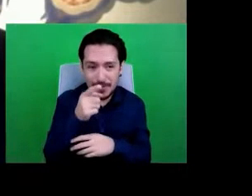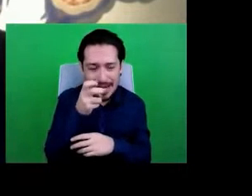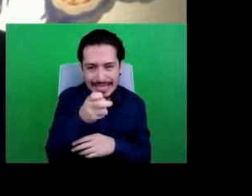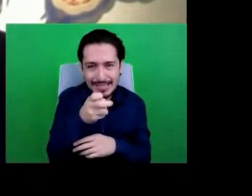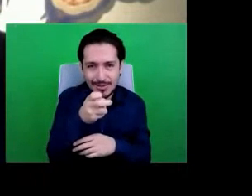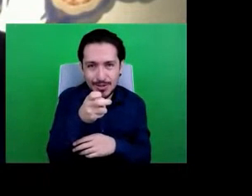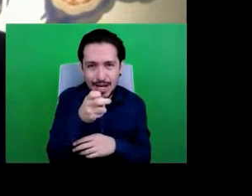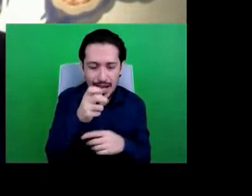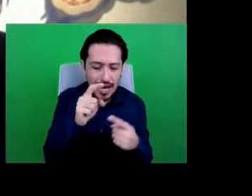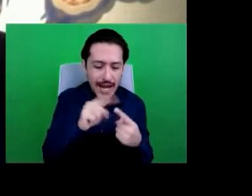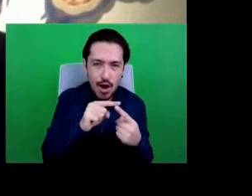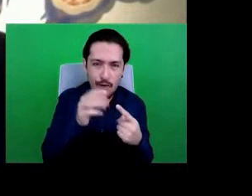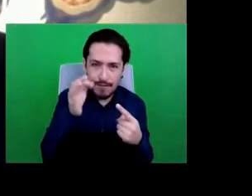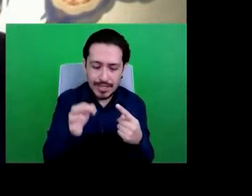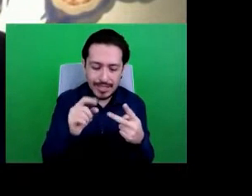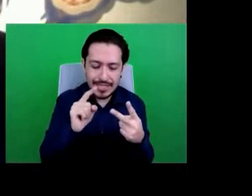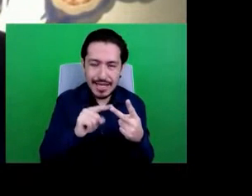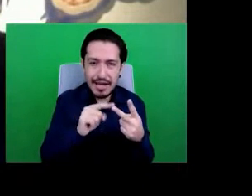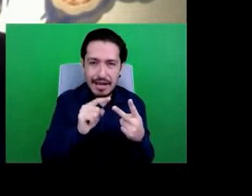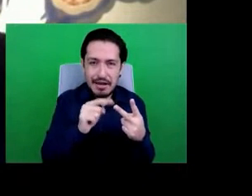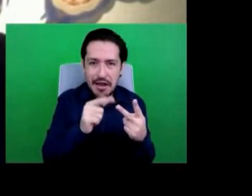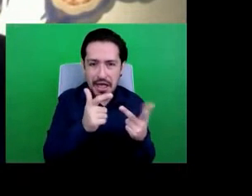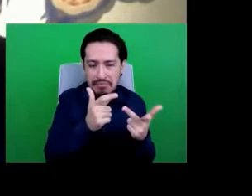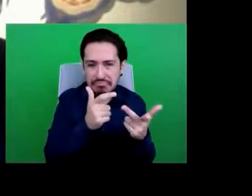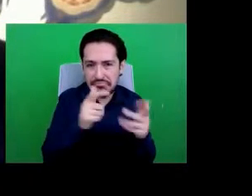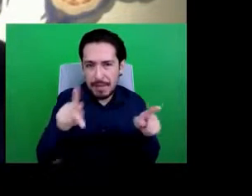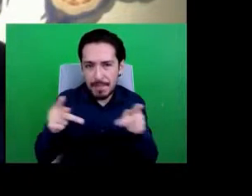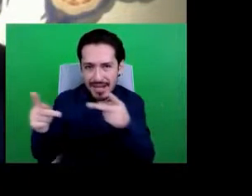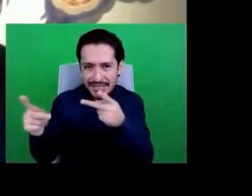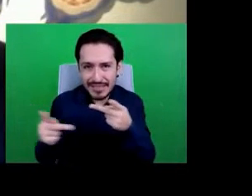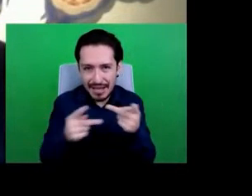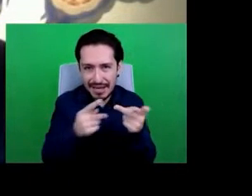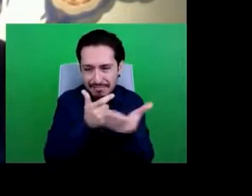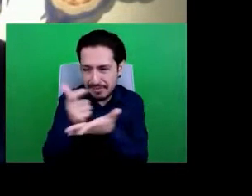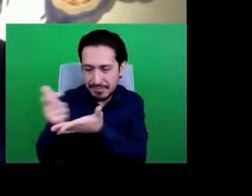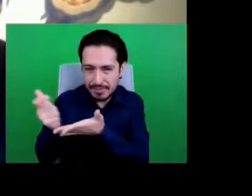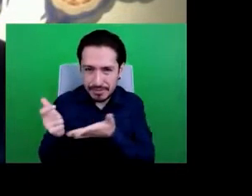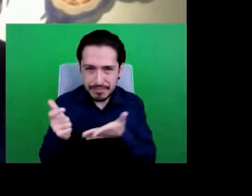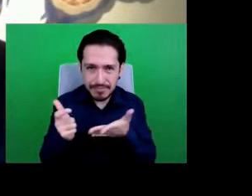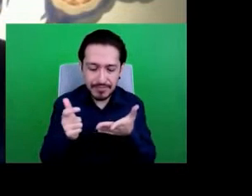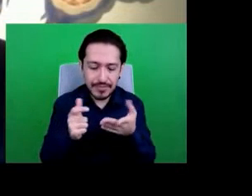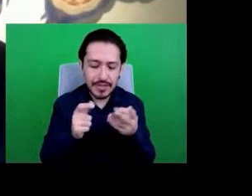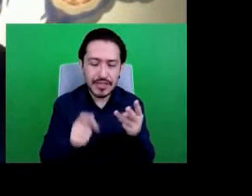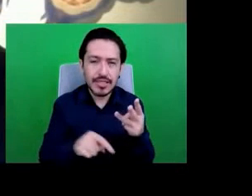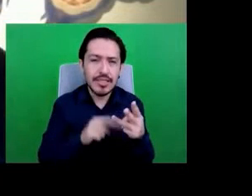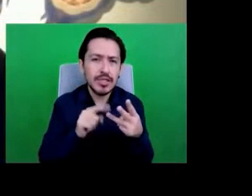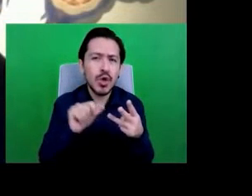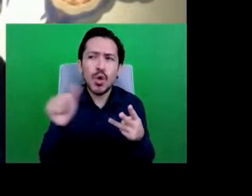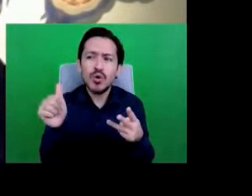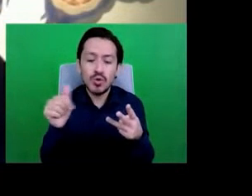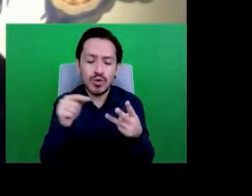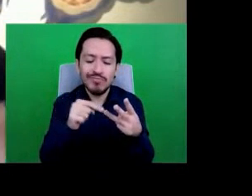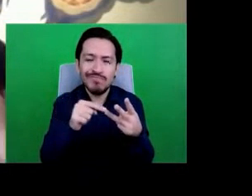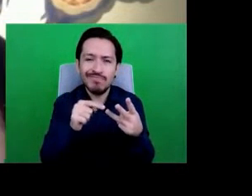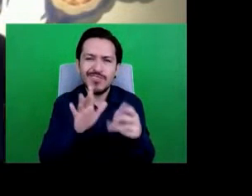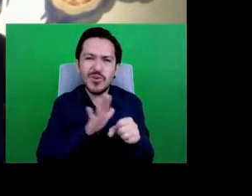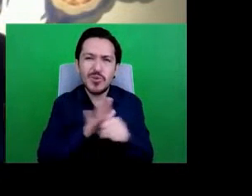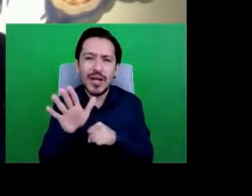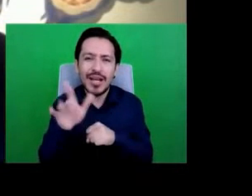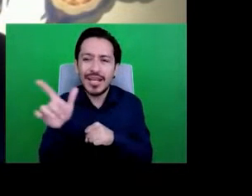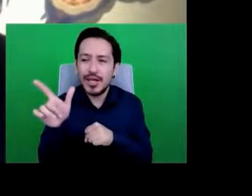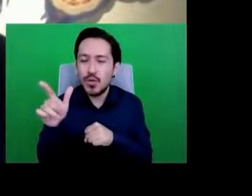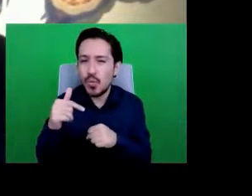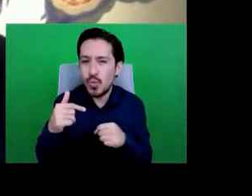oficial, la comercial y finalmente lo que un crítico en el Reino Unido llama